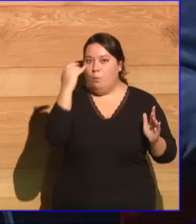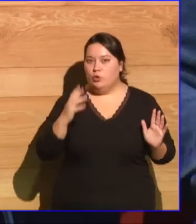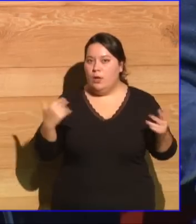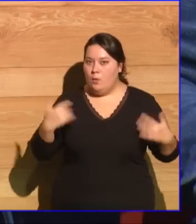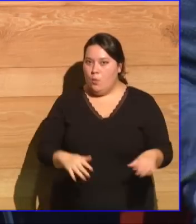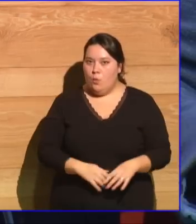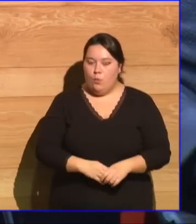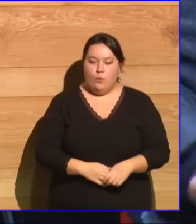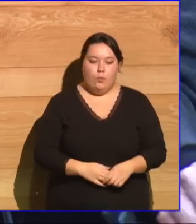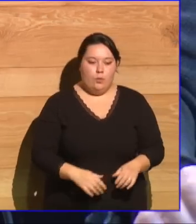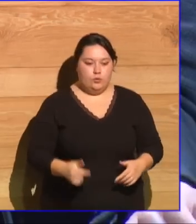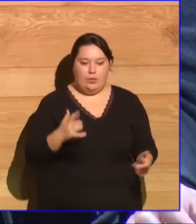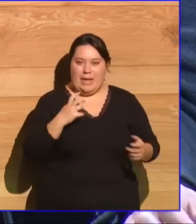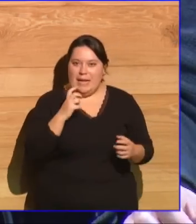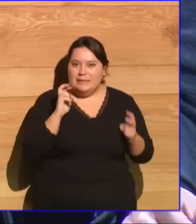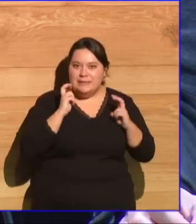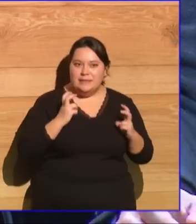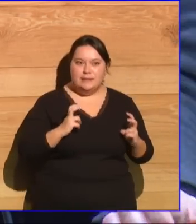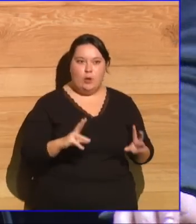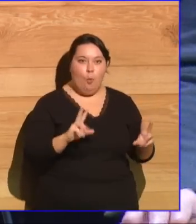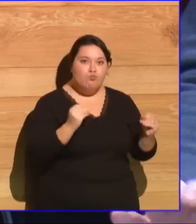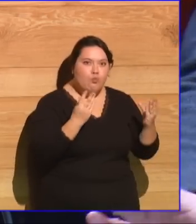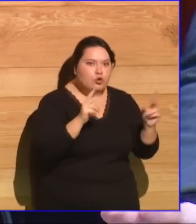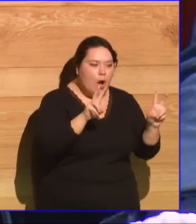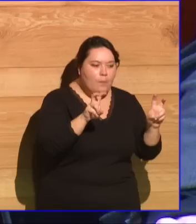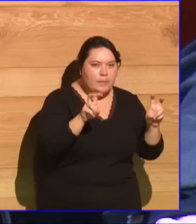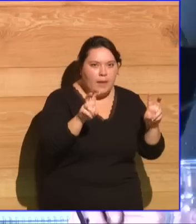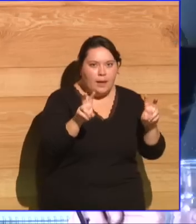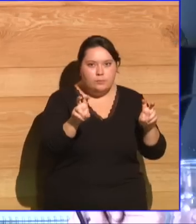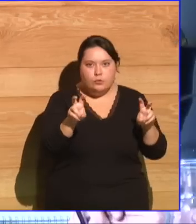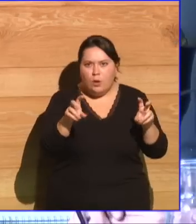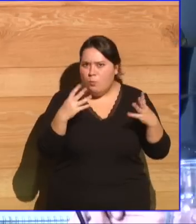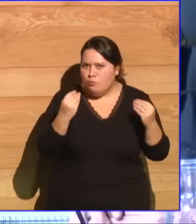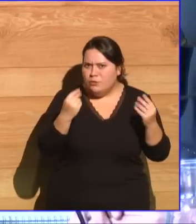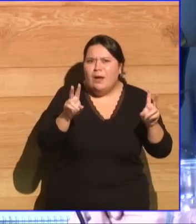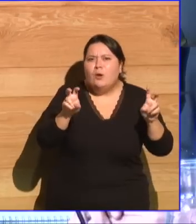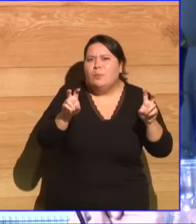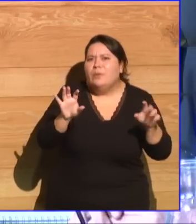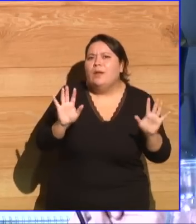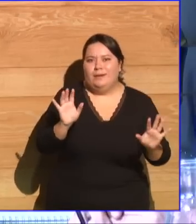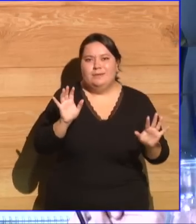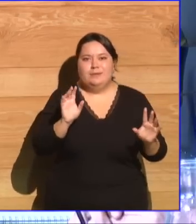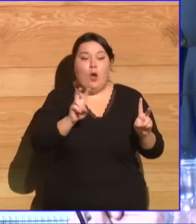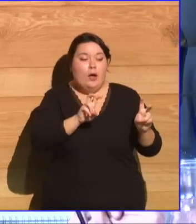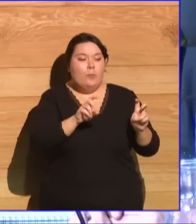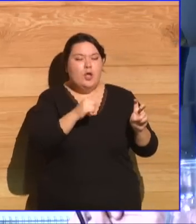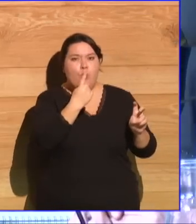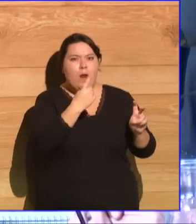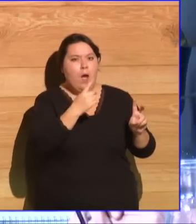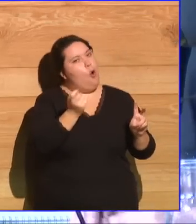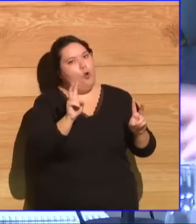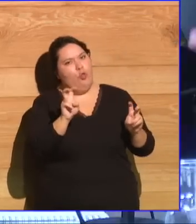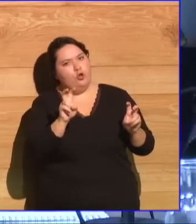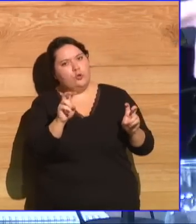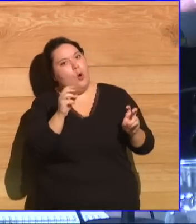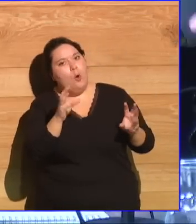tanta estremecimiento. Pero tensión. muchas comillas. Sí, muchas comillas, son, muchas comillas, son pero... más que unas comillas solas. Claro, si